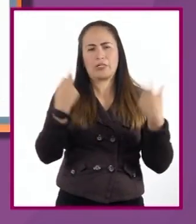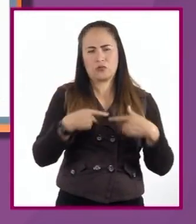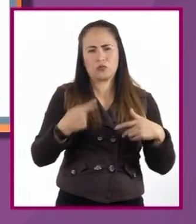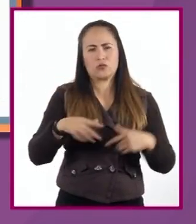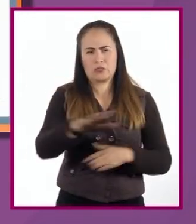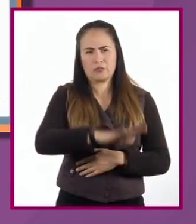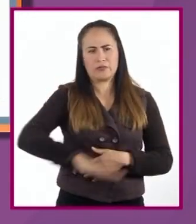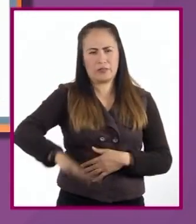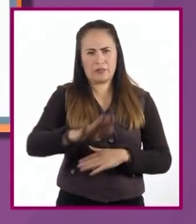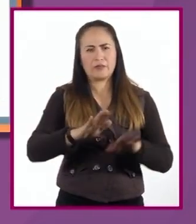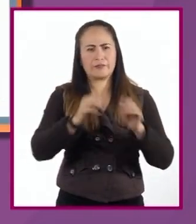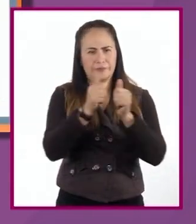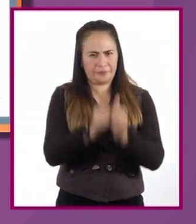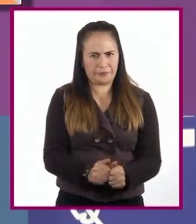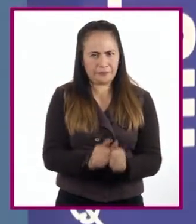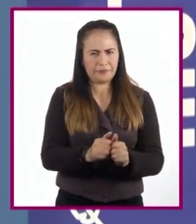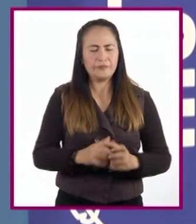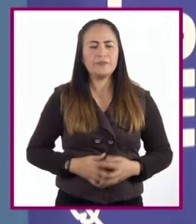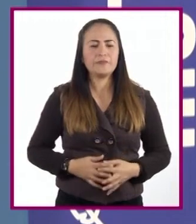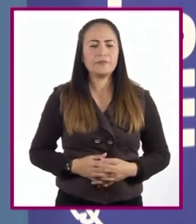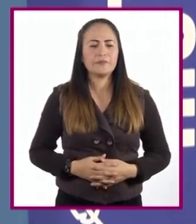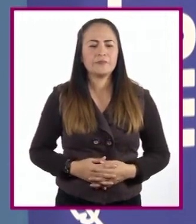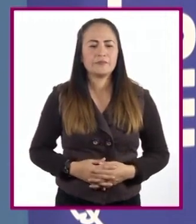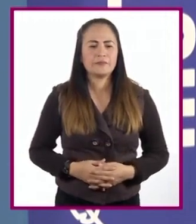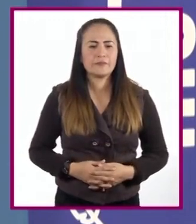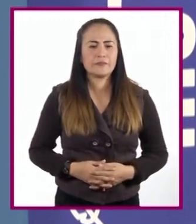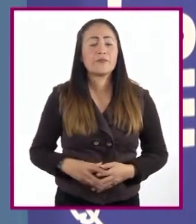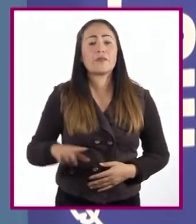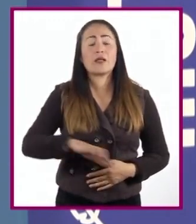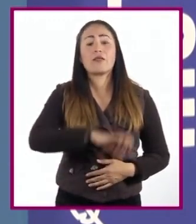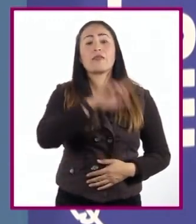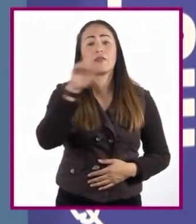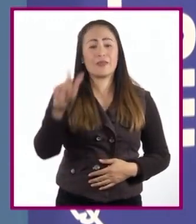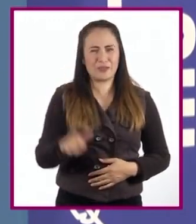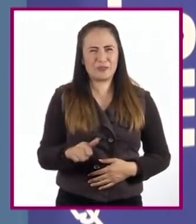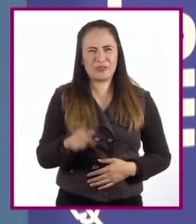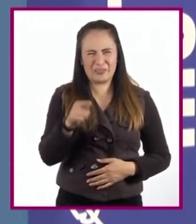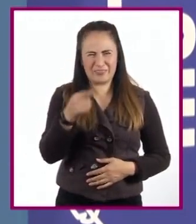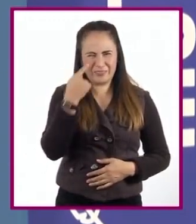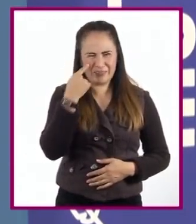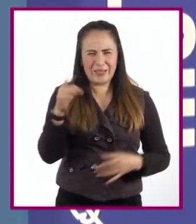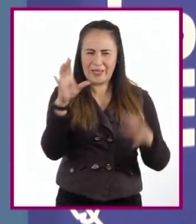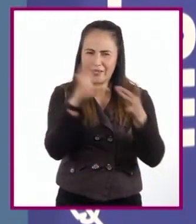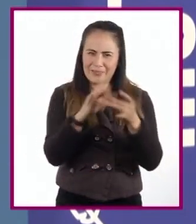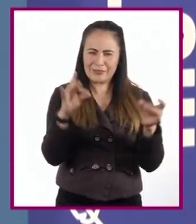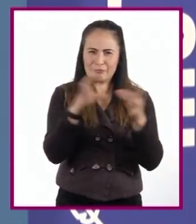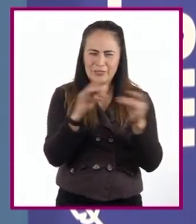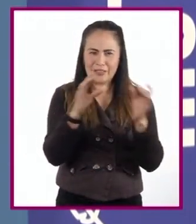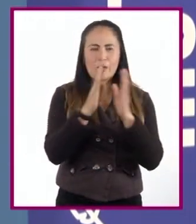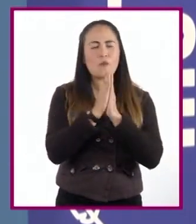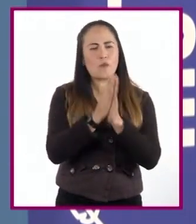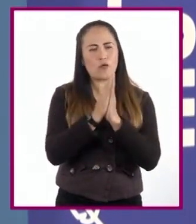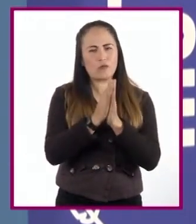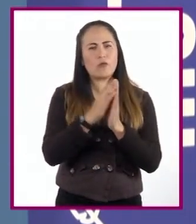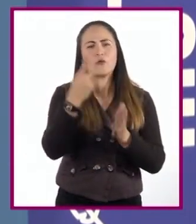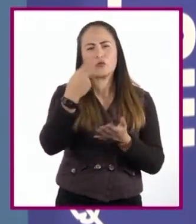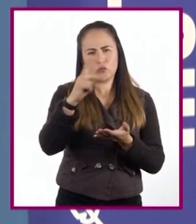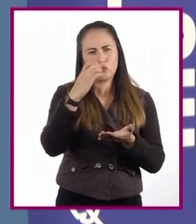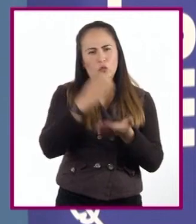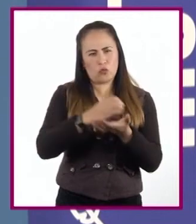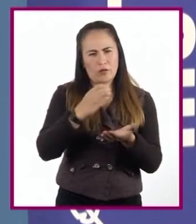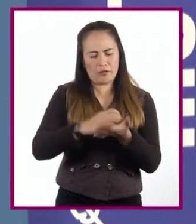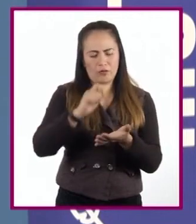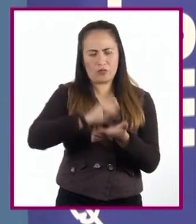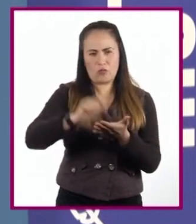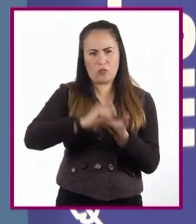integrador de la Cuenca de México. Después de la explicación que acabamos de hacer, les pido que realicen en su cuaderno